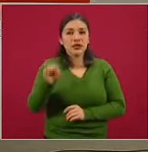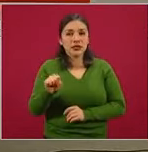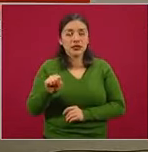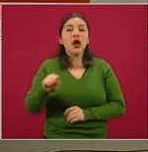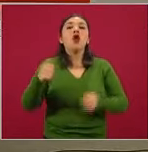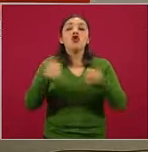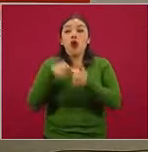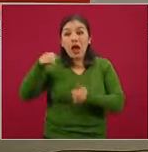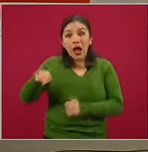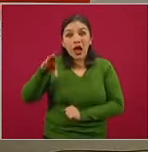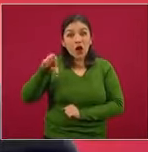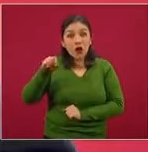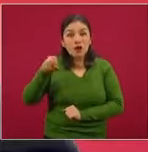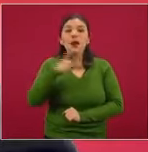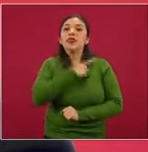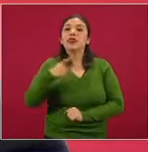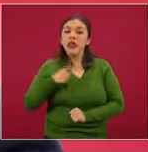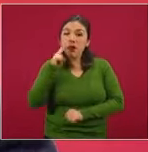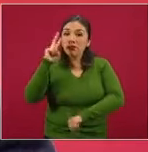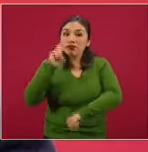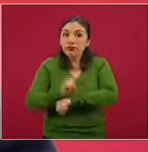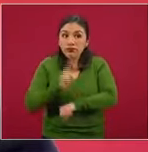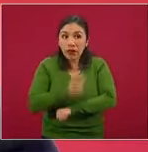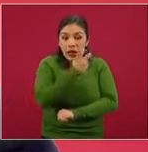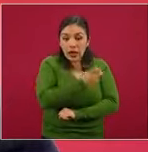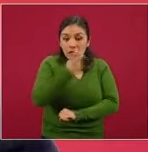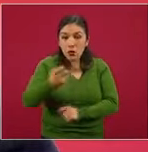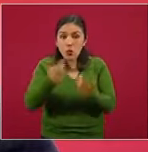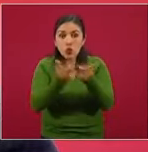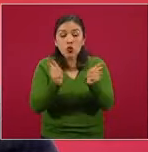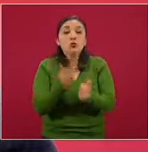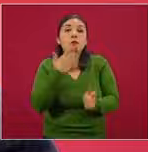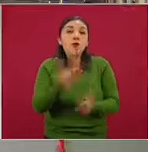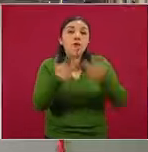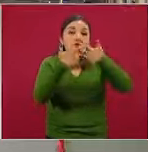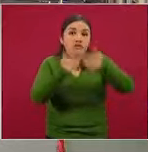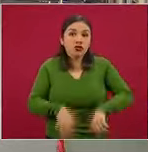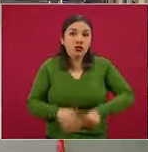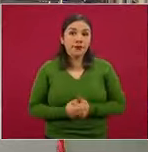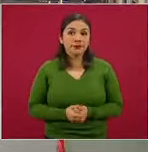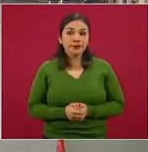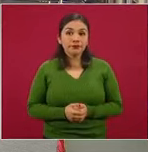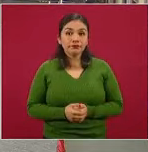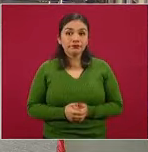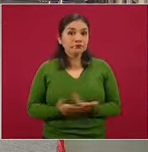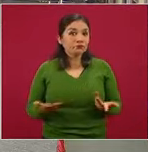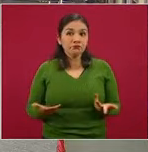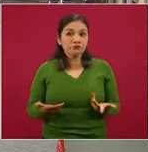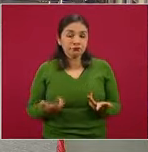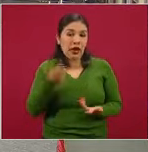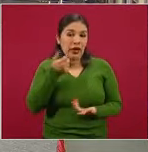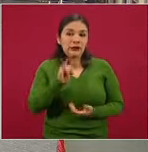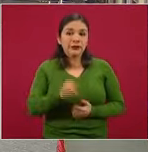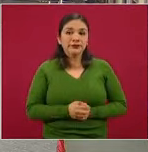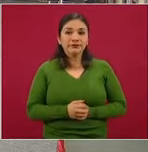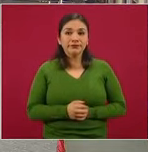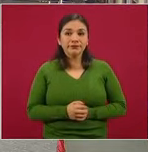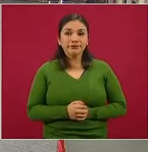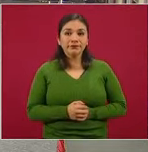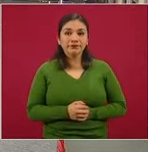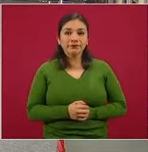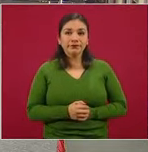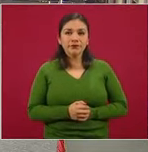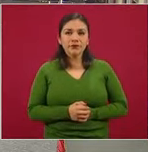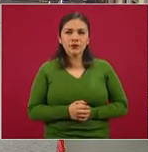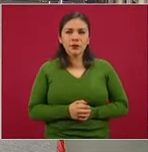vez COFEPRIS tiene que garantizar que esos comités están en buen funcionamiento. Entonces, ese es cómo funciona.